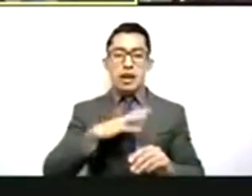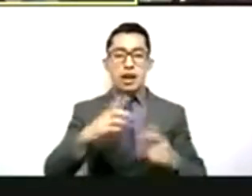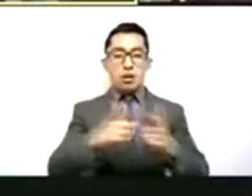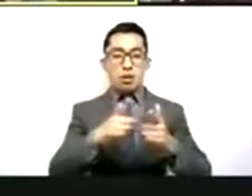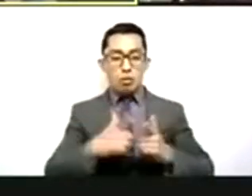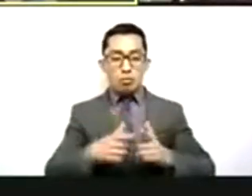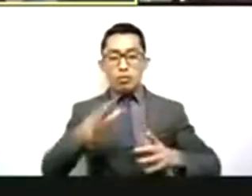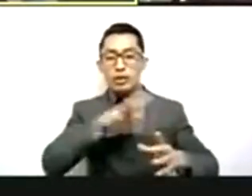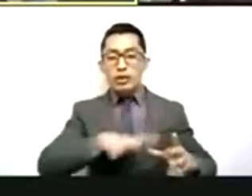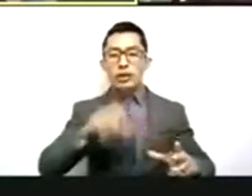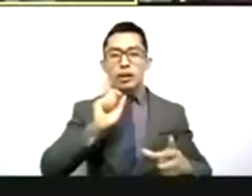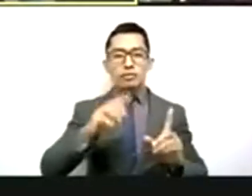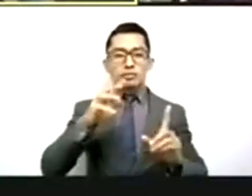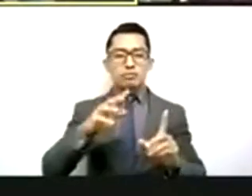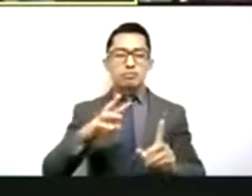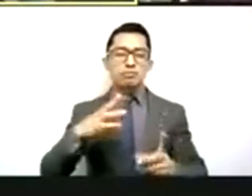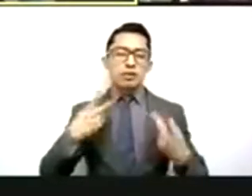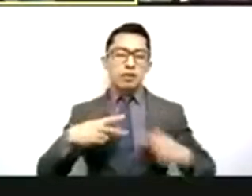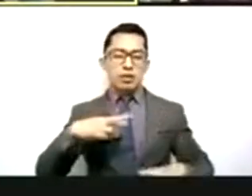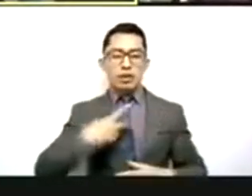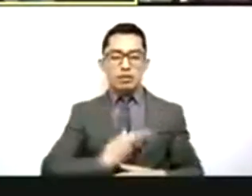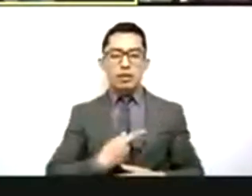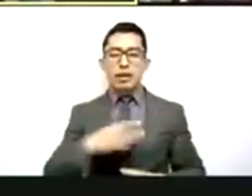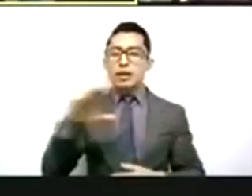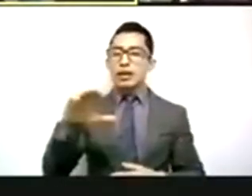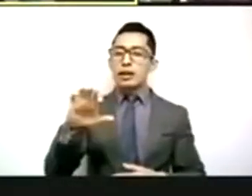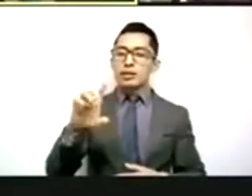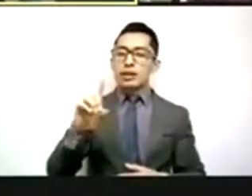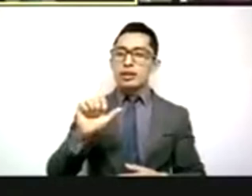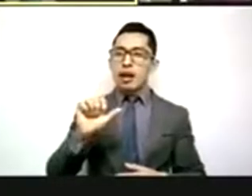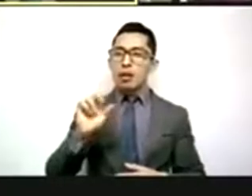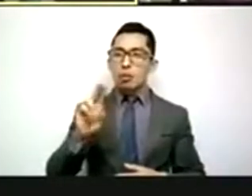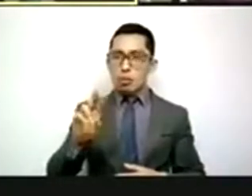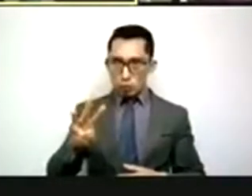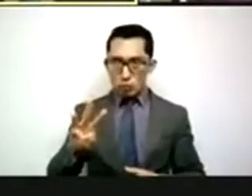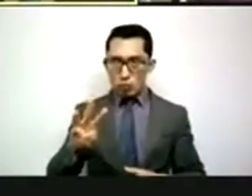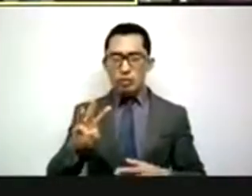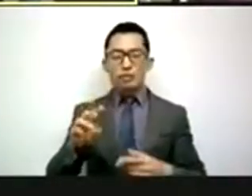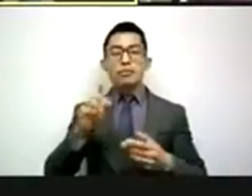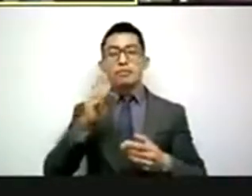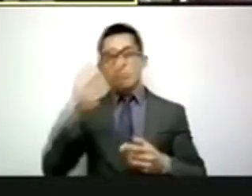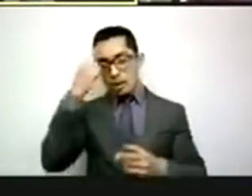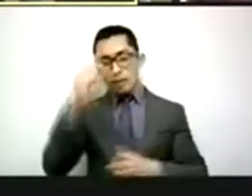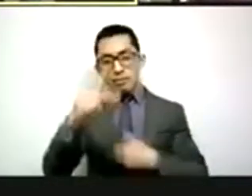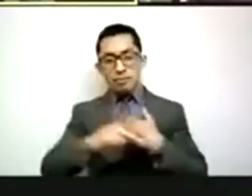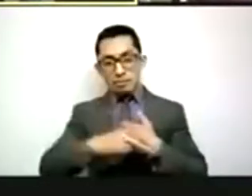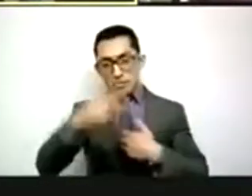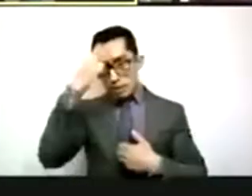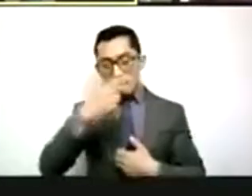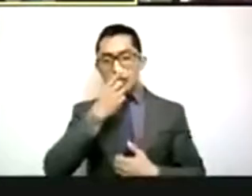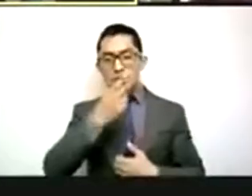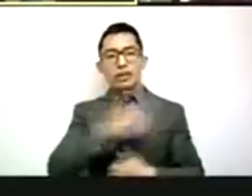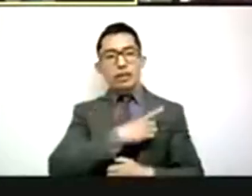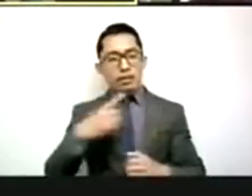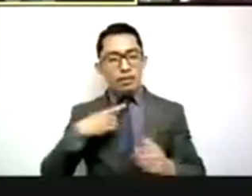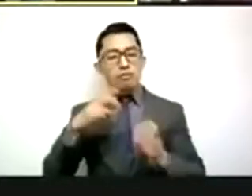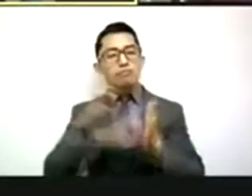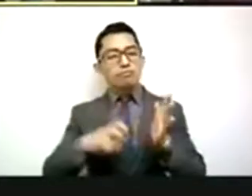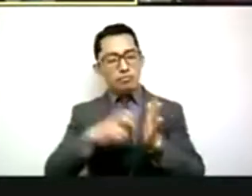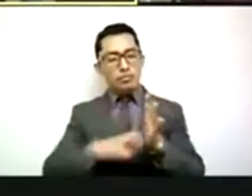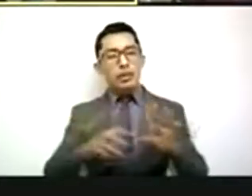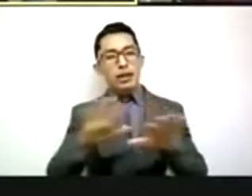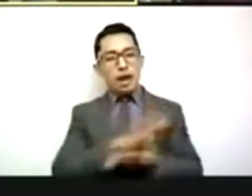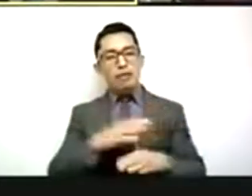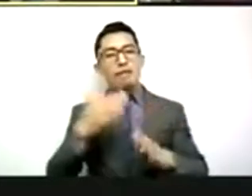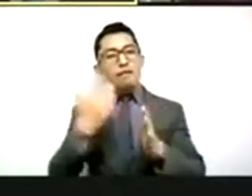trans. La CEDAW reconoce este problema en sus recomendaciones para México y sugiere subsanar la falta de medidas de